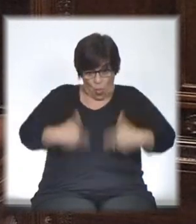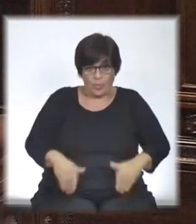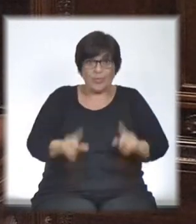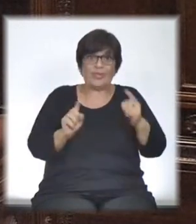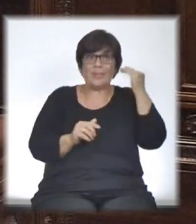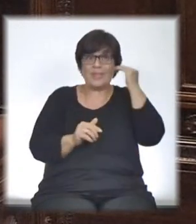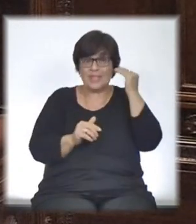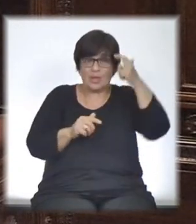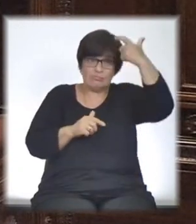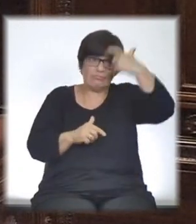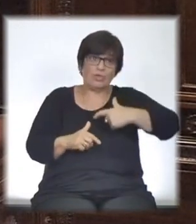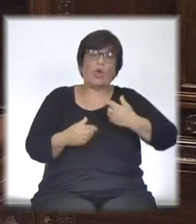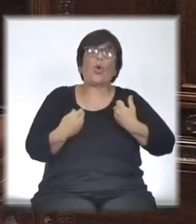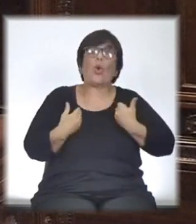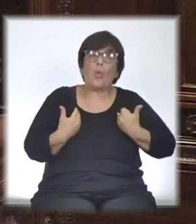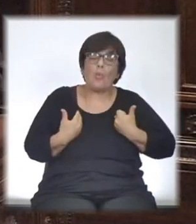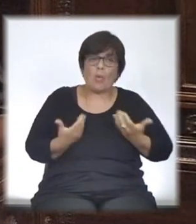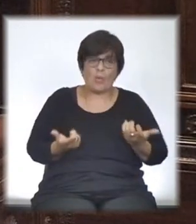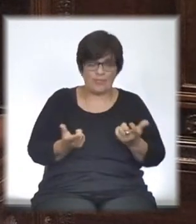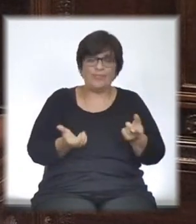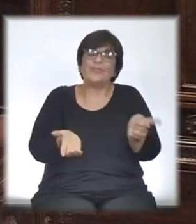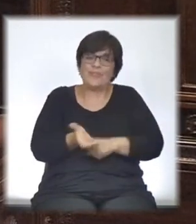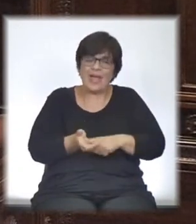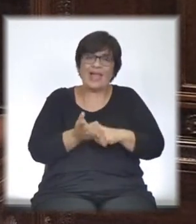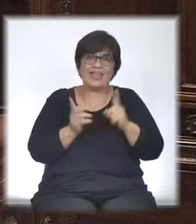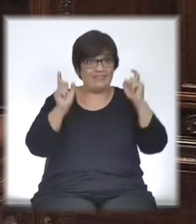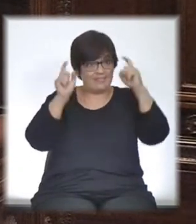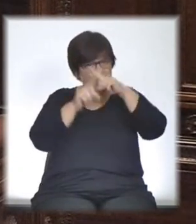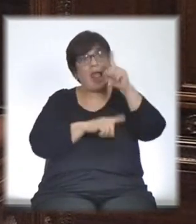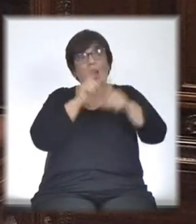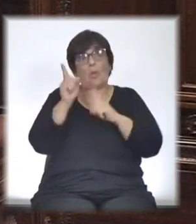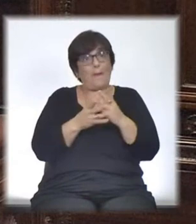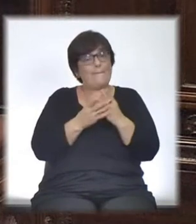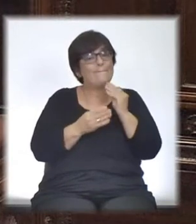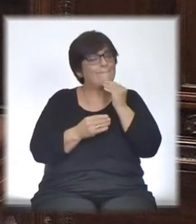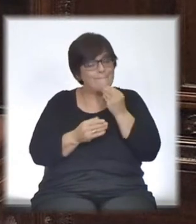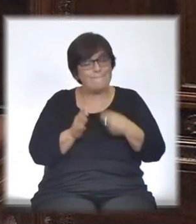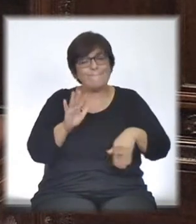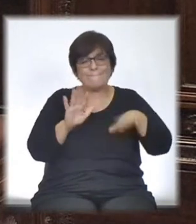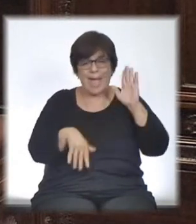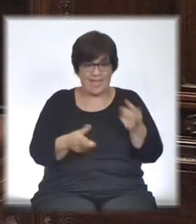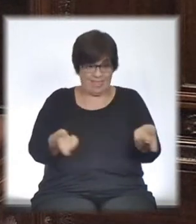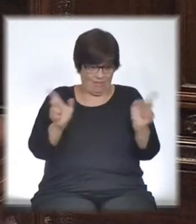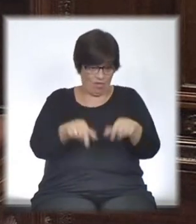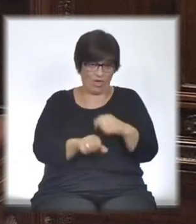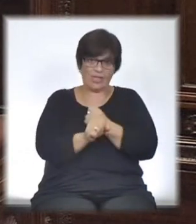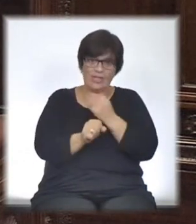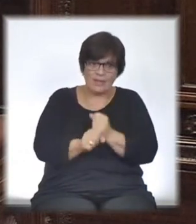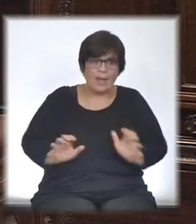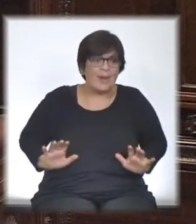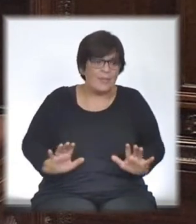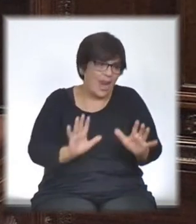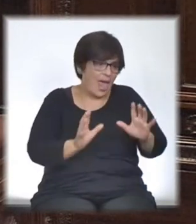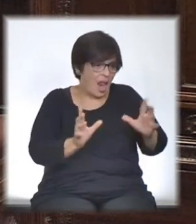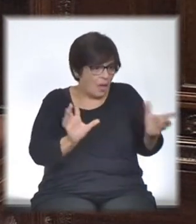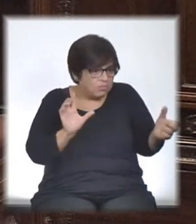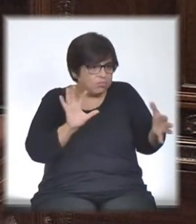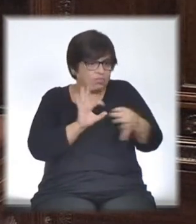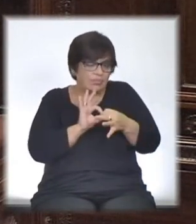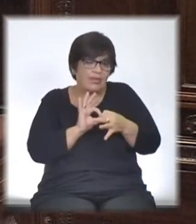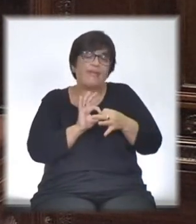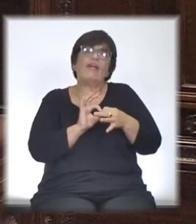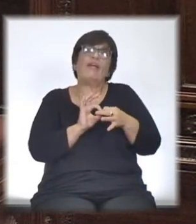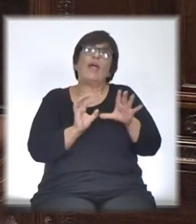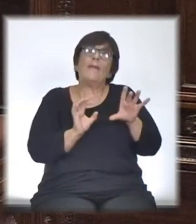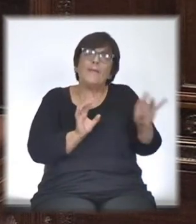psíquica. Otras dificultades no han sido tan obvias: la reinserción laboral, la reconstrucción de los vínculos familiares,